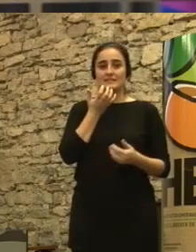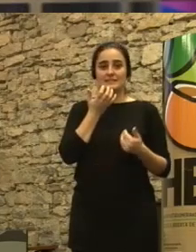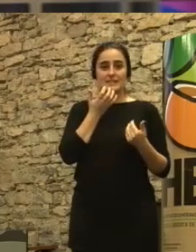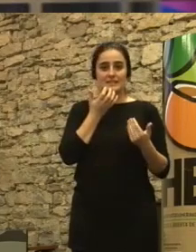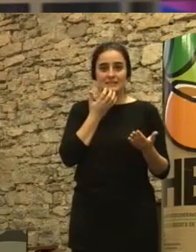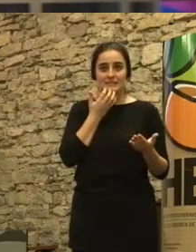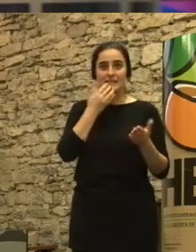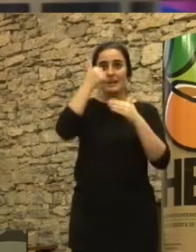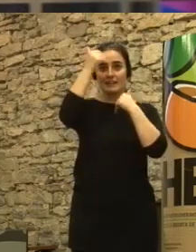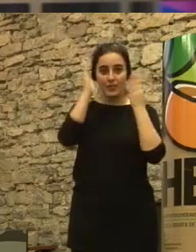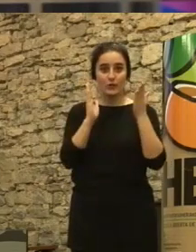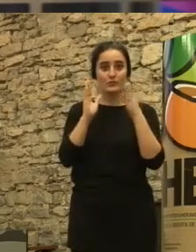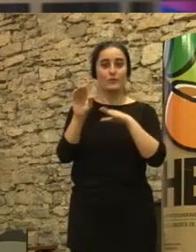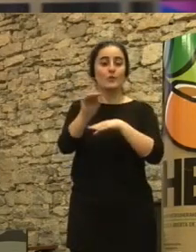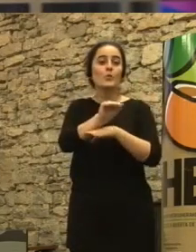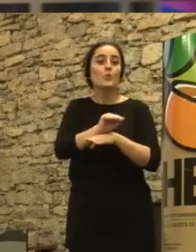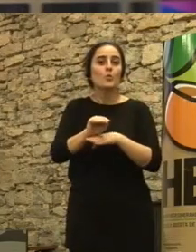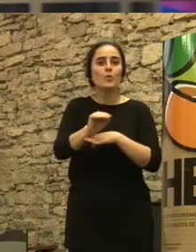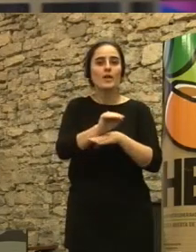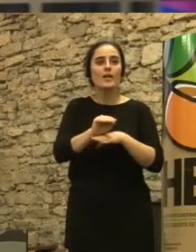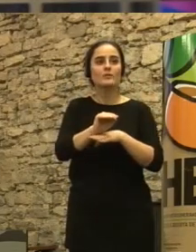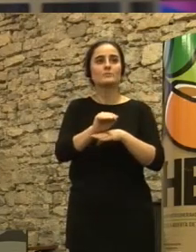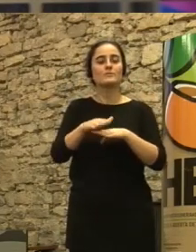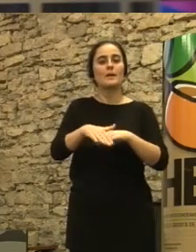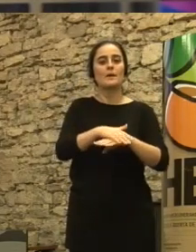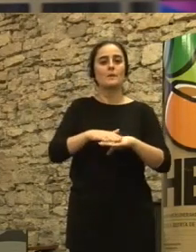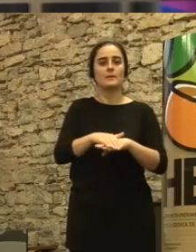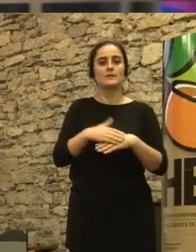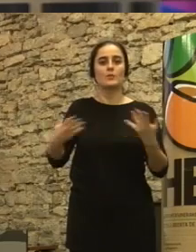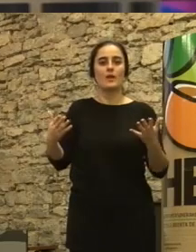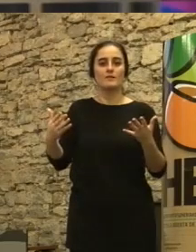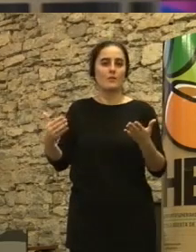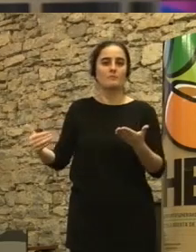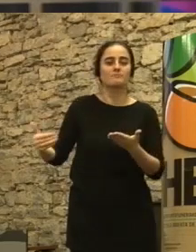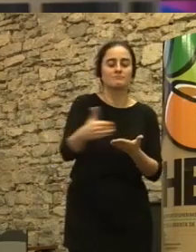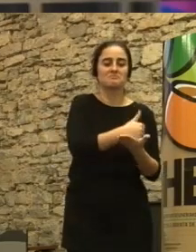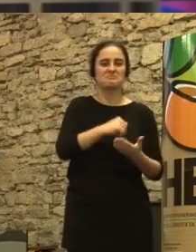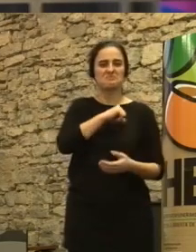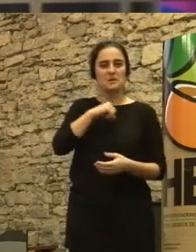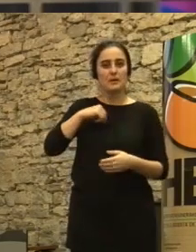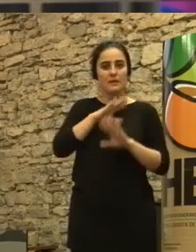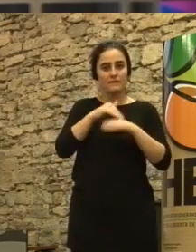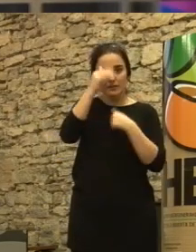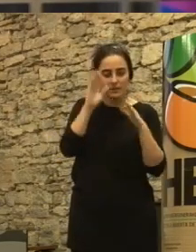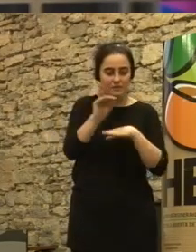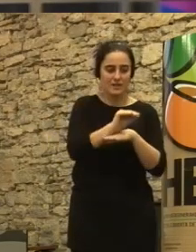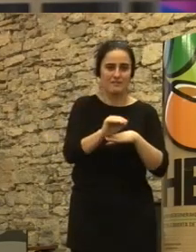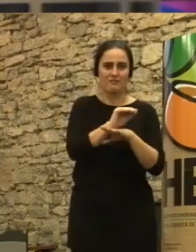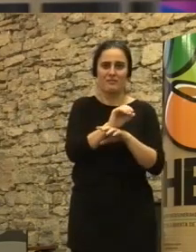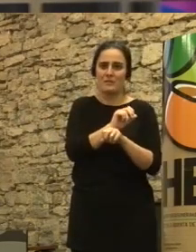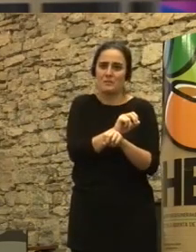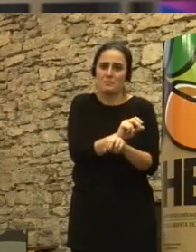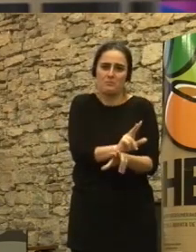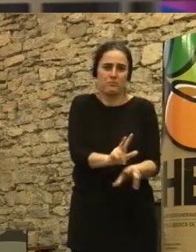la atención y los cuidados se fundamentan en el beneficio privado, se degradan de una manera